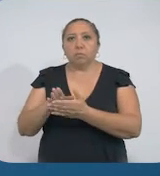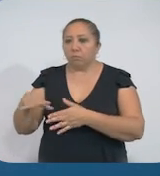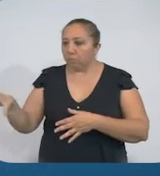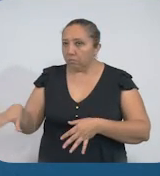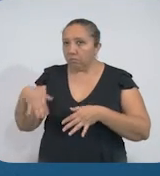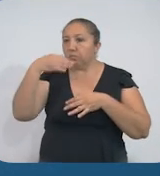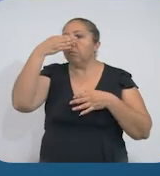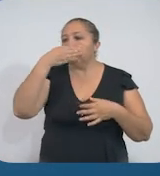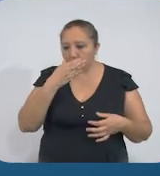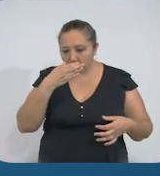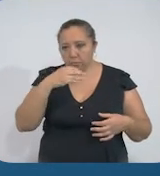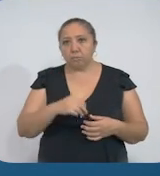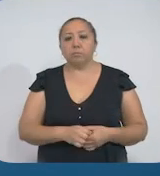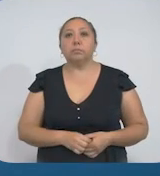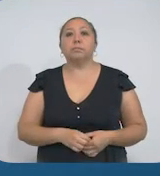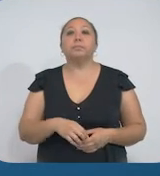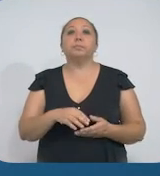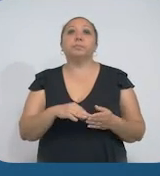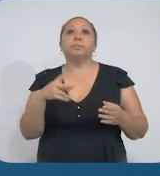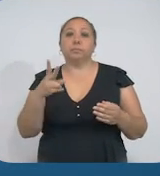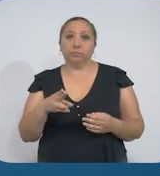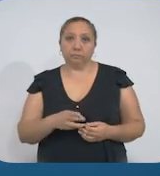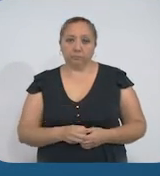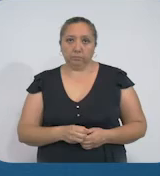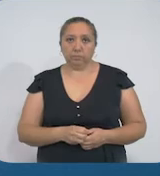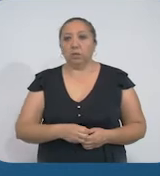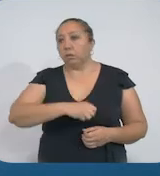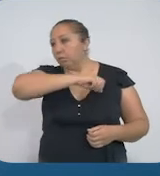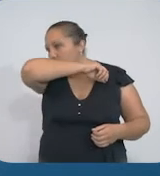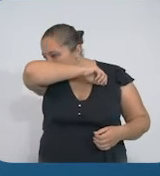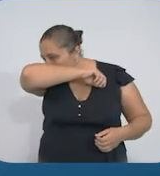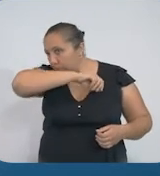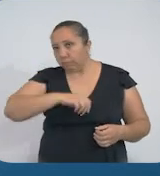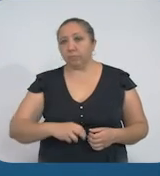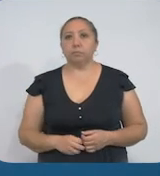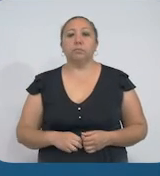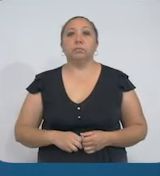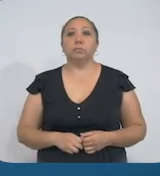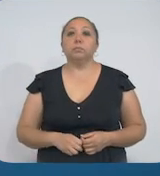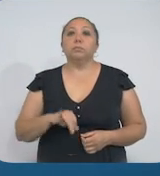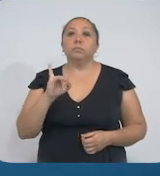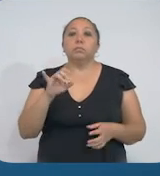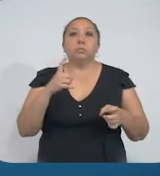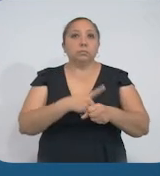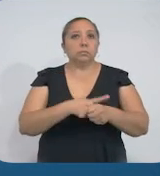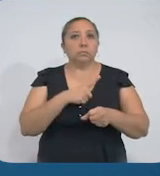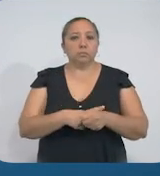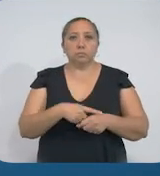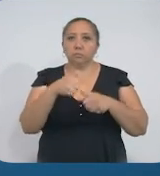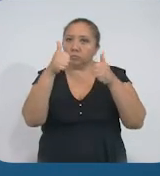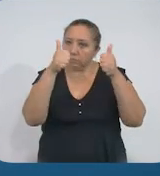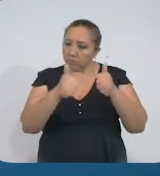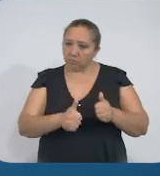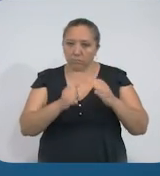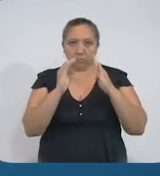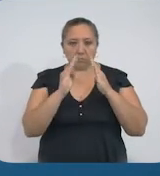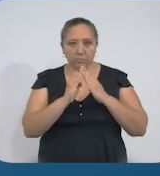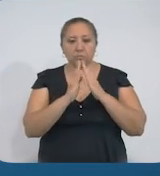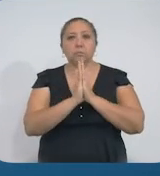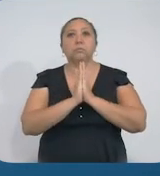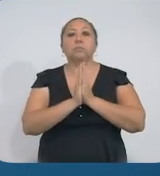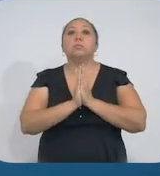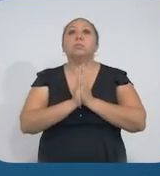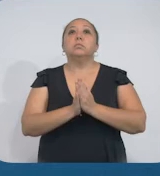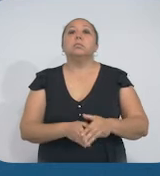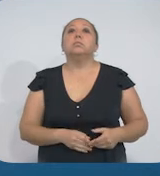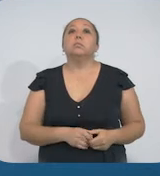cubrirse la nariz o la boca con un pañuelo desechable o con el ángulo interno del brazo, y en caso de estar enfermo, no salir del hogar. De